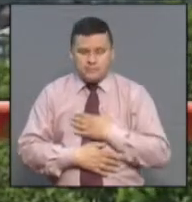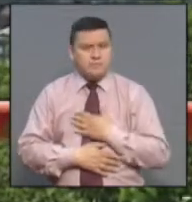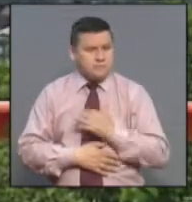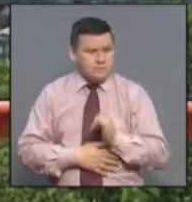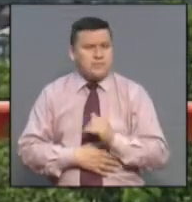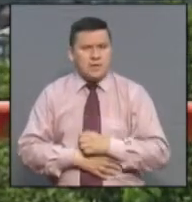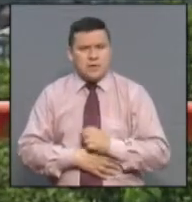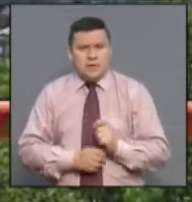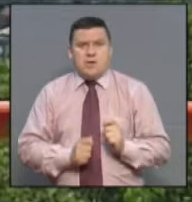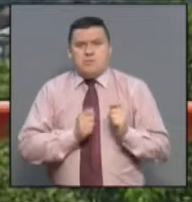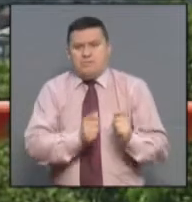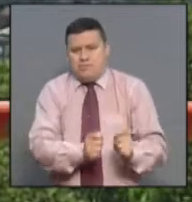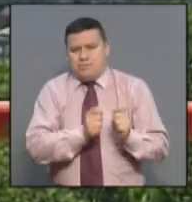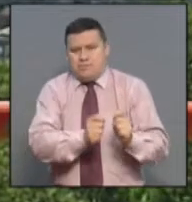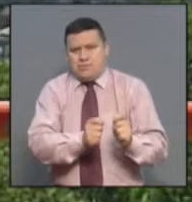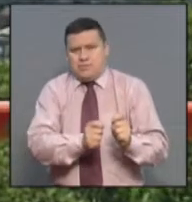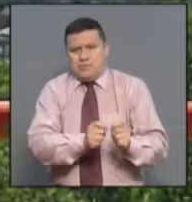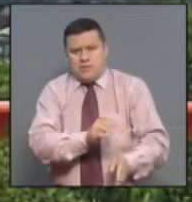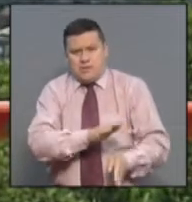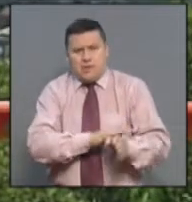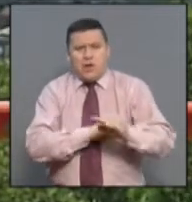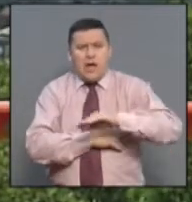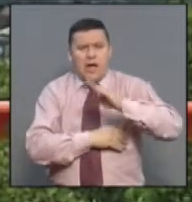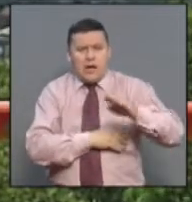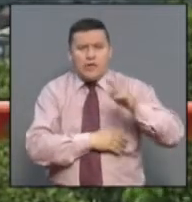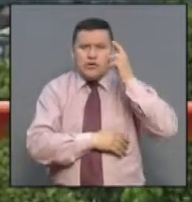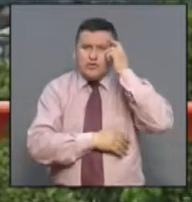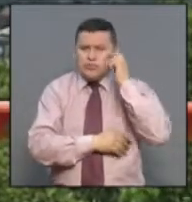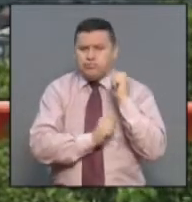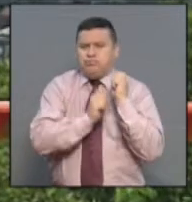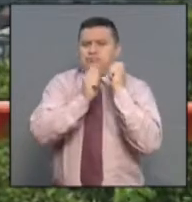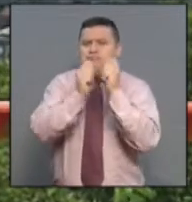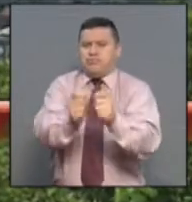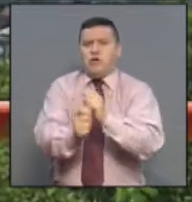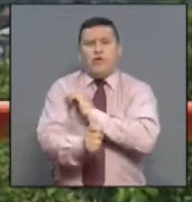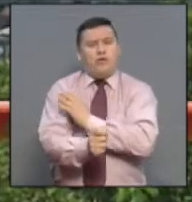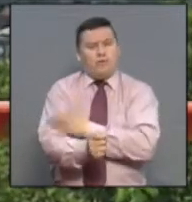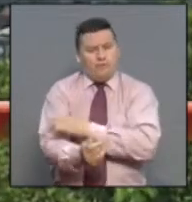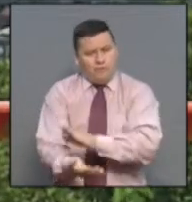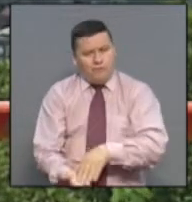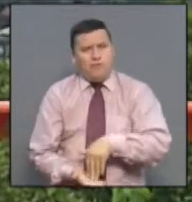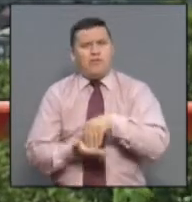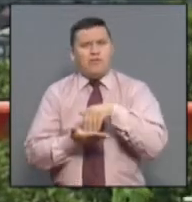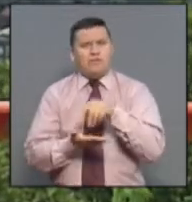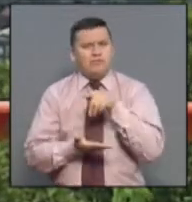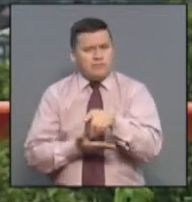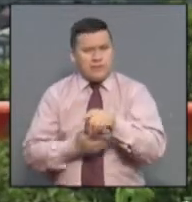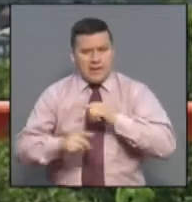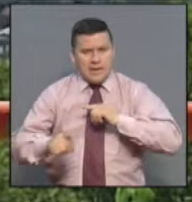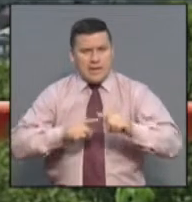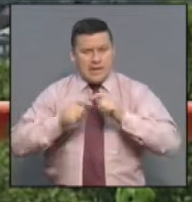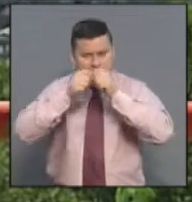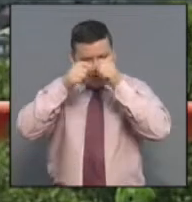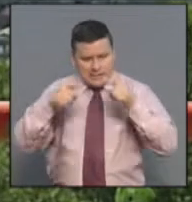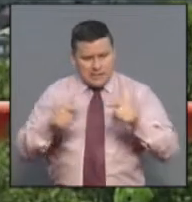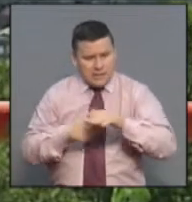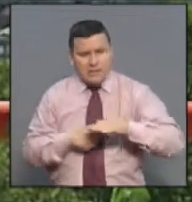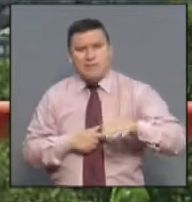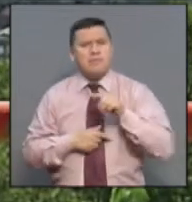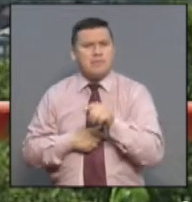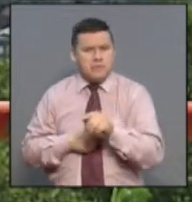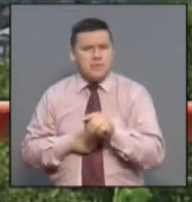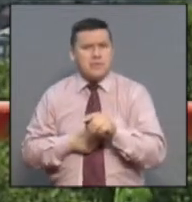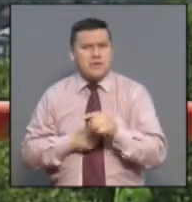estamos dejando un gran legado a todos los antioqueños y chocuanos, que es el fortalecimiento de la administración pública